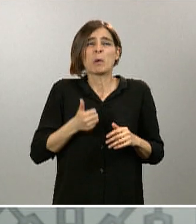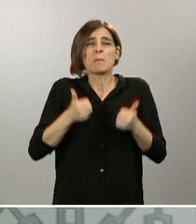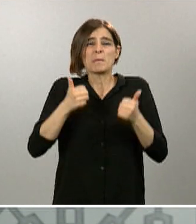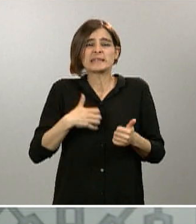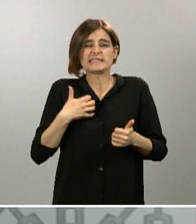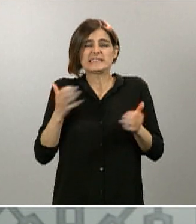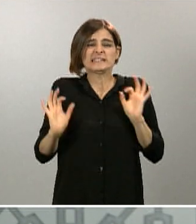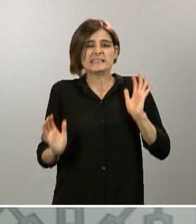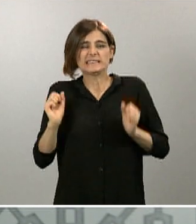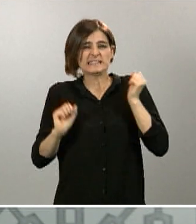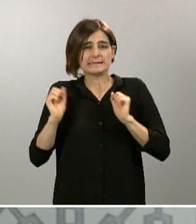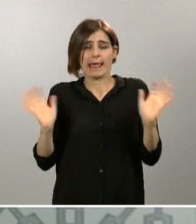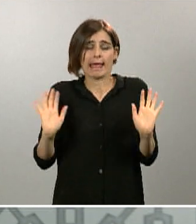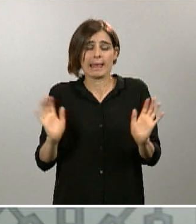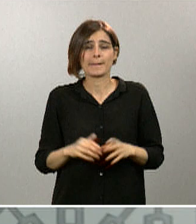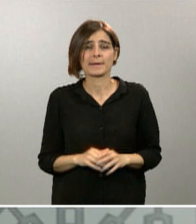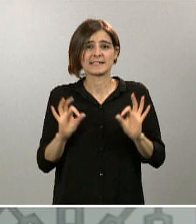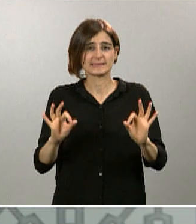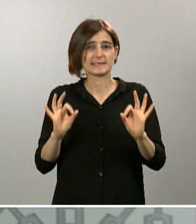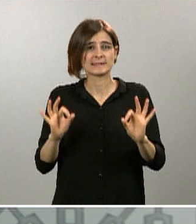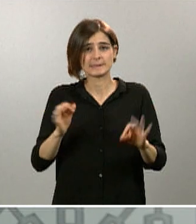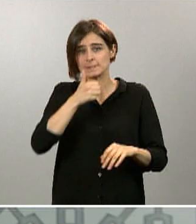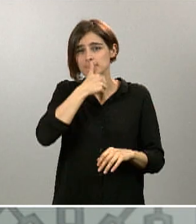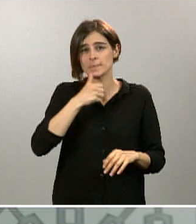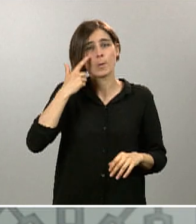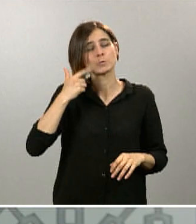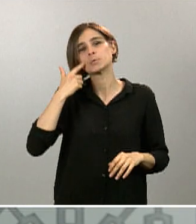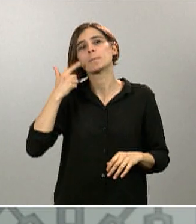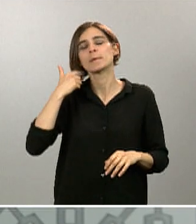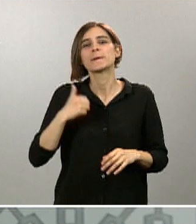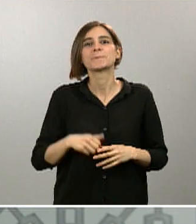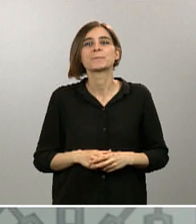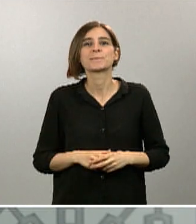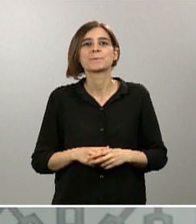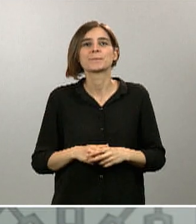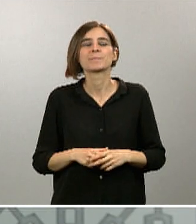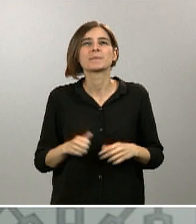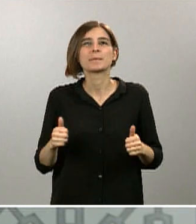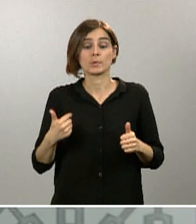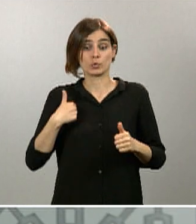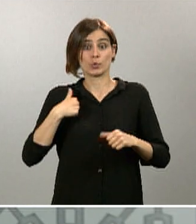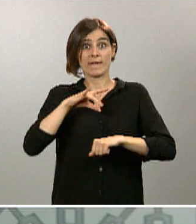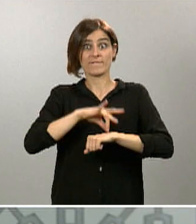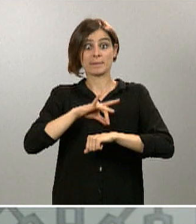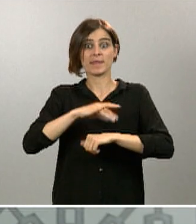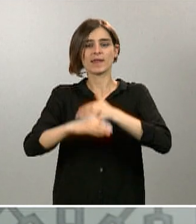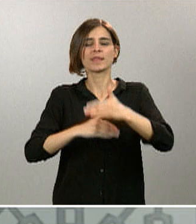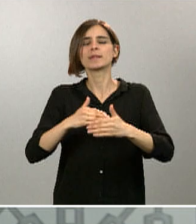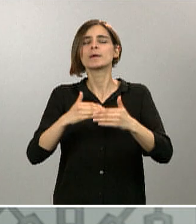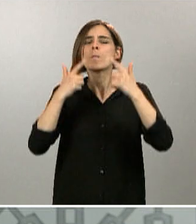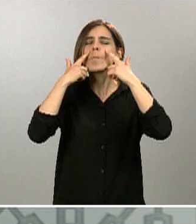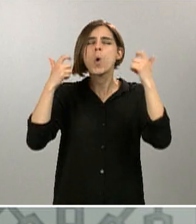que el rasgo más característico que puedo decir de mi proceso de enfermedad es que tenía sueño constantemente,